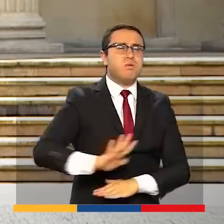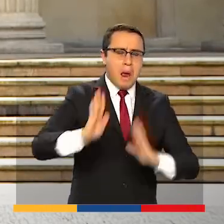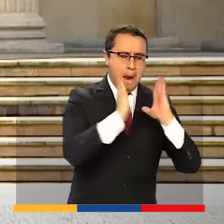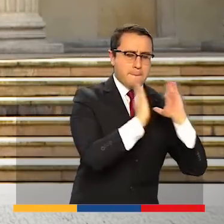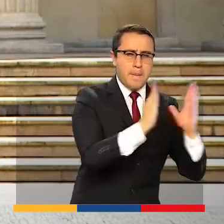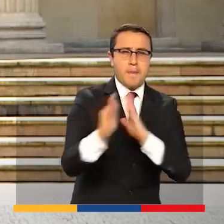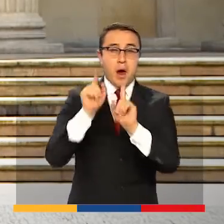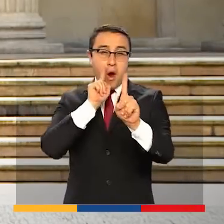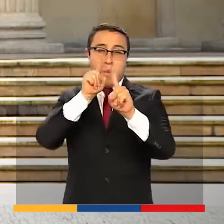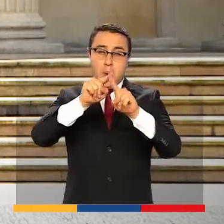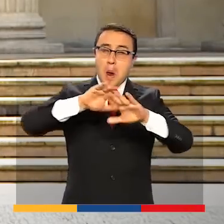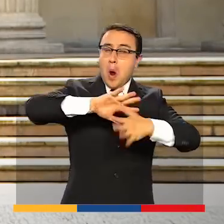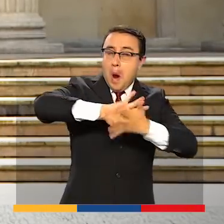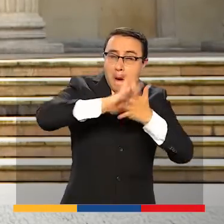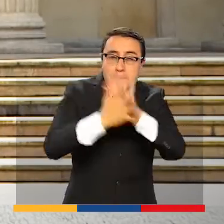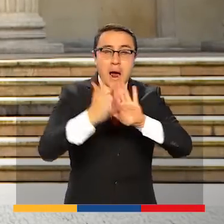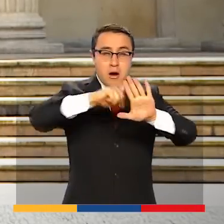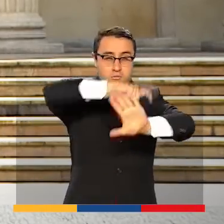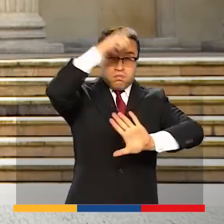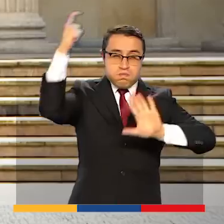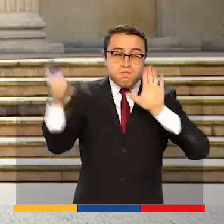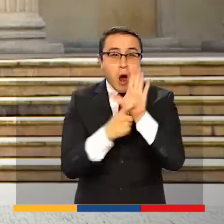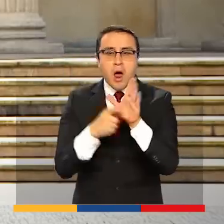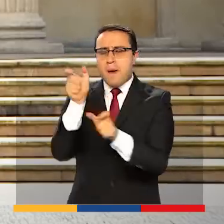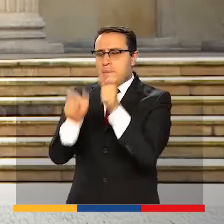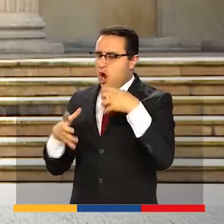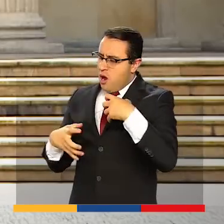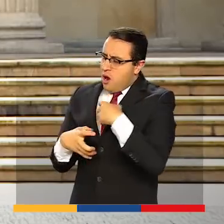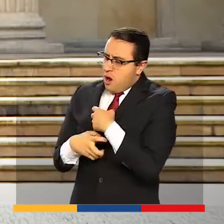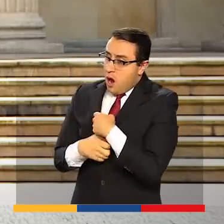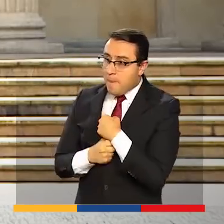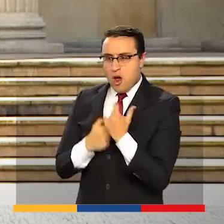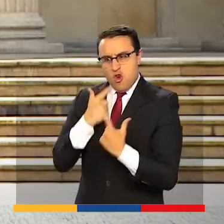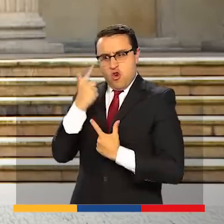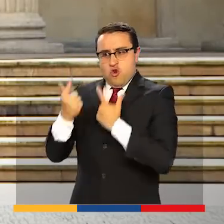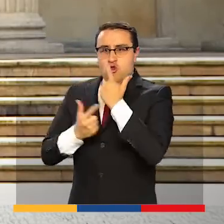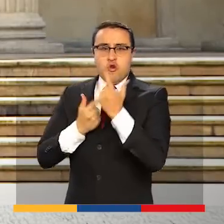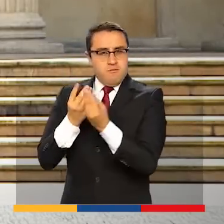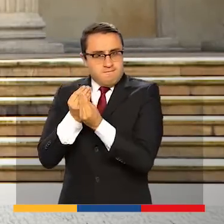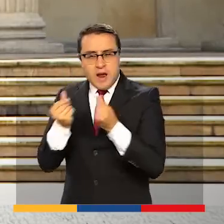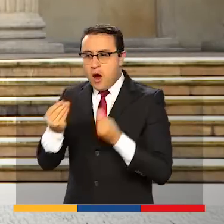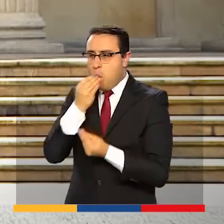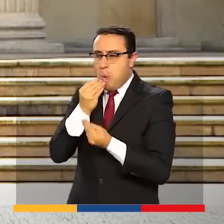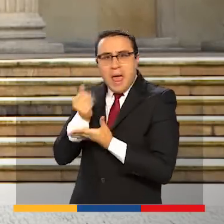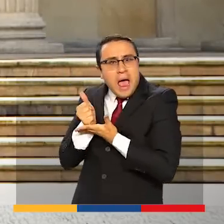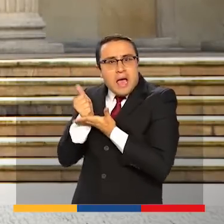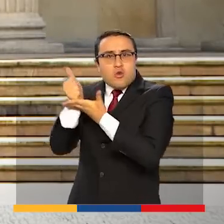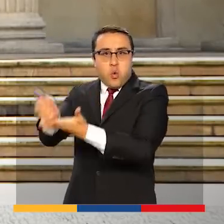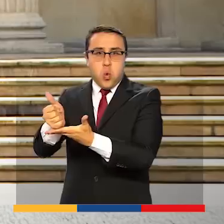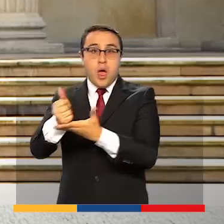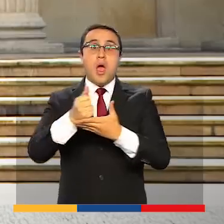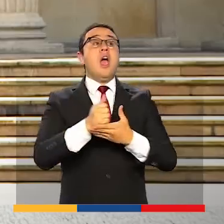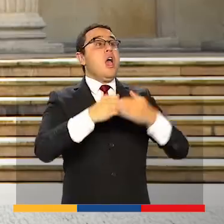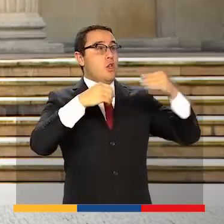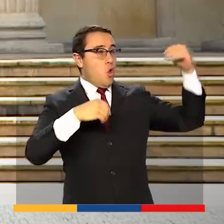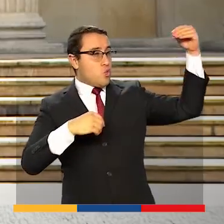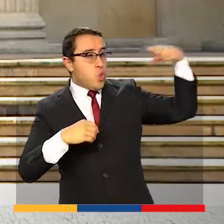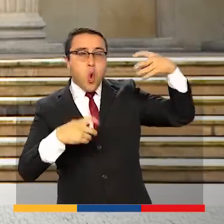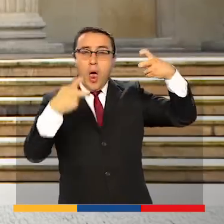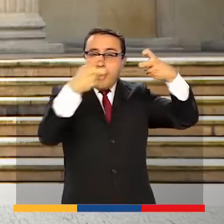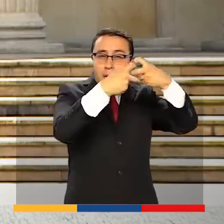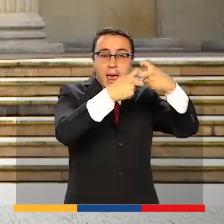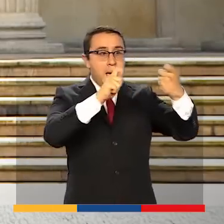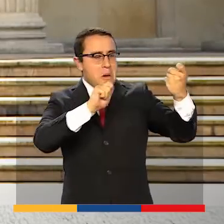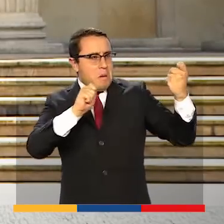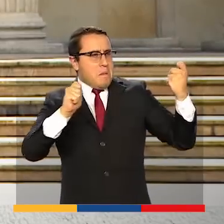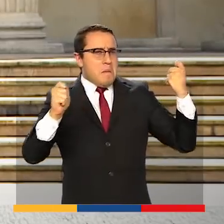total, de nuestra lucha contra el hambre, del acceso a la salud, de la transición energética y de